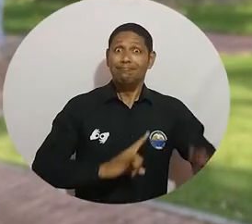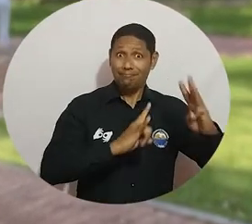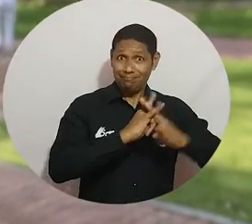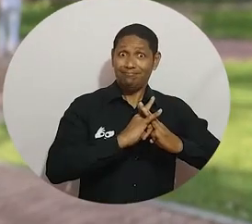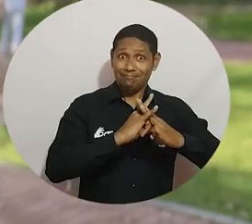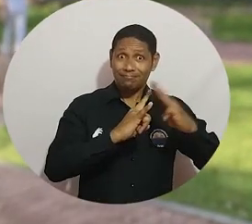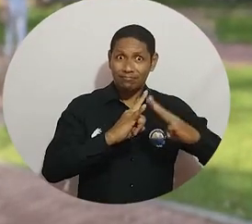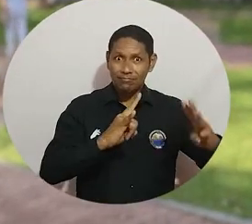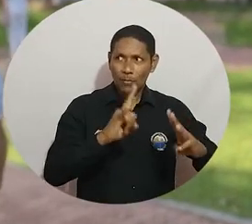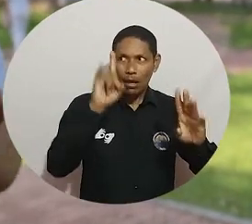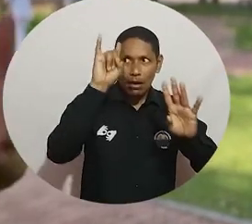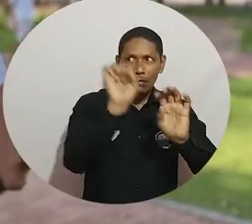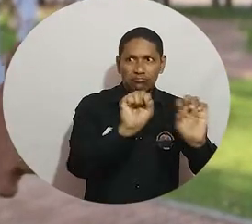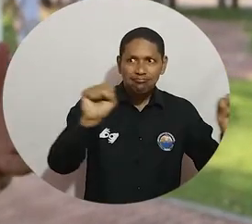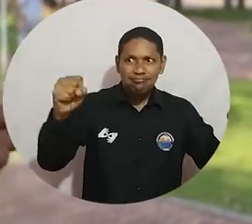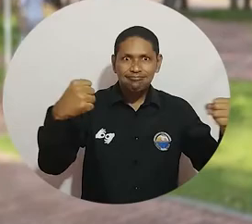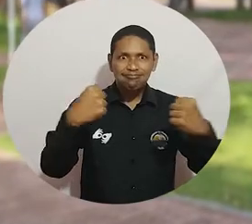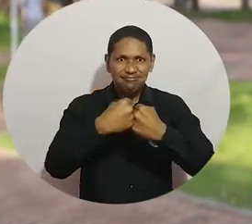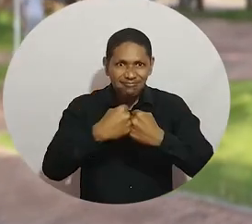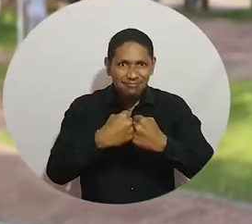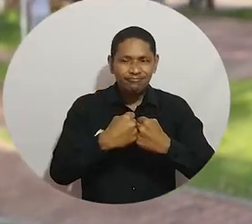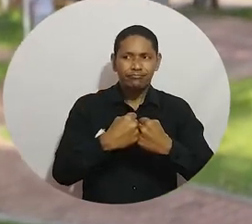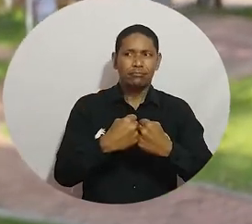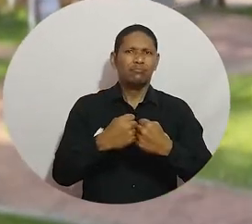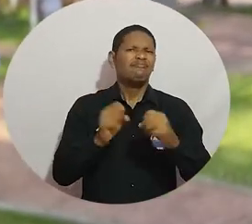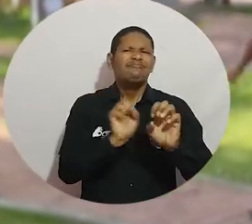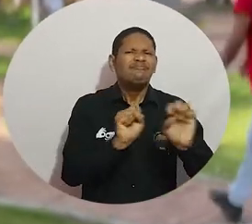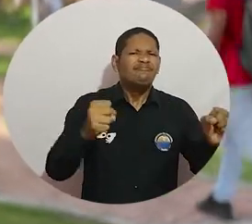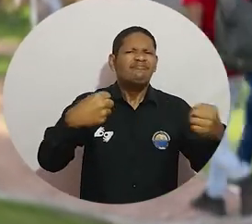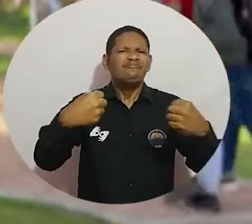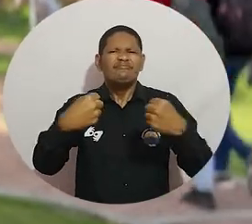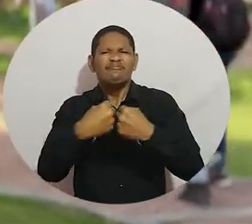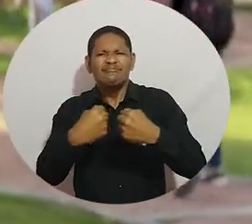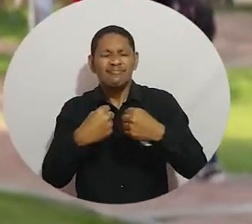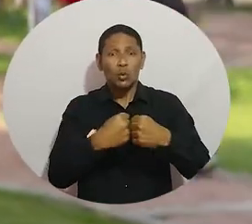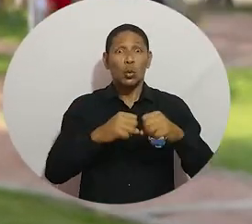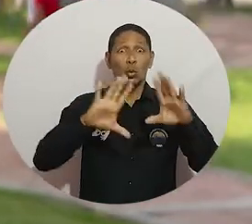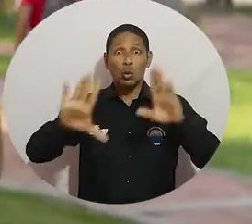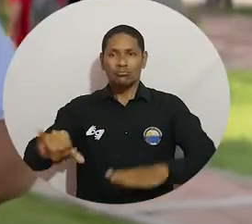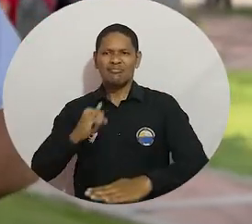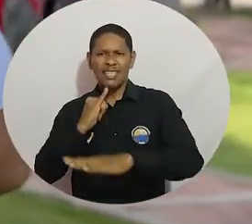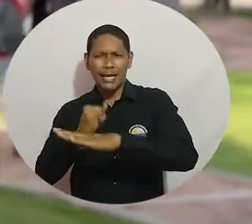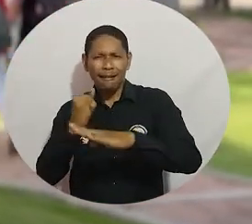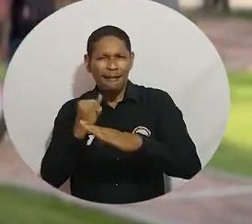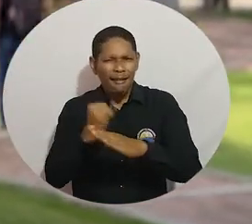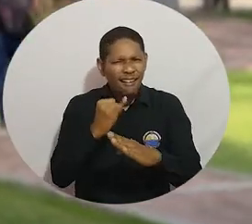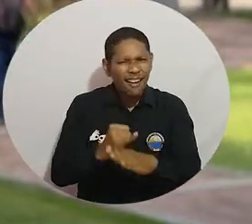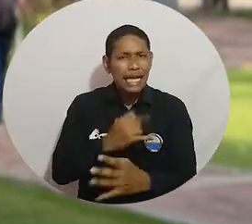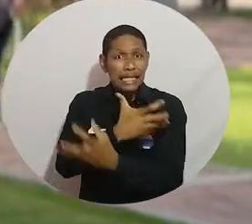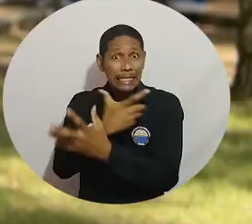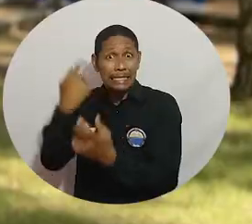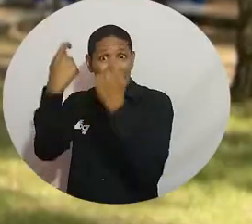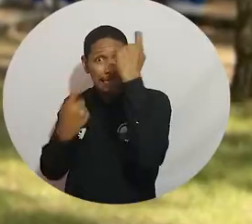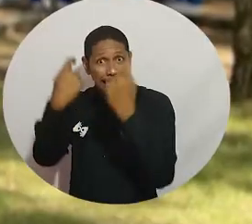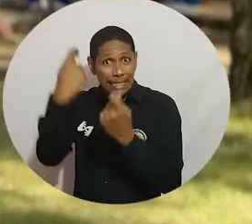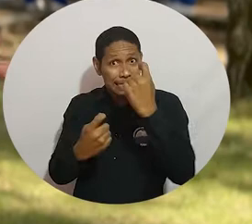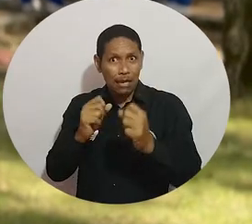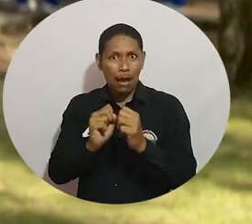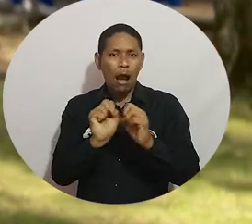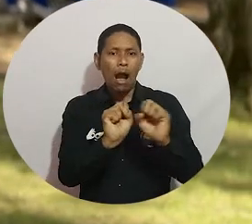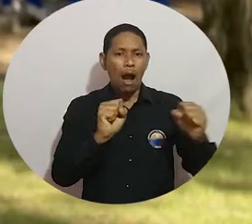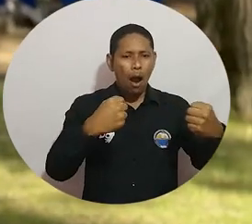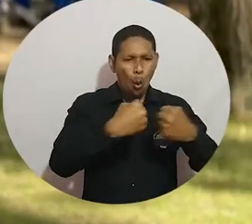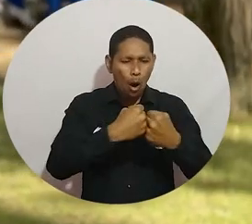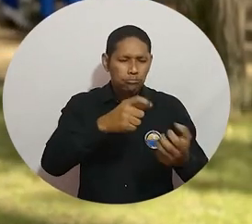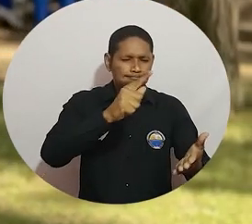Nuestra Casa de Estudios Superiores estableció convenio interinstitucional con la Academia Colombiana de Ciencias Económicas. El acuerdo